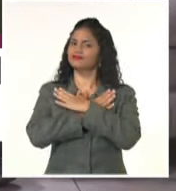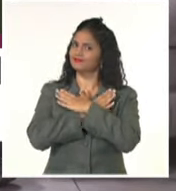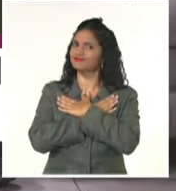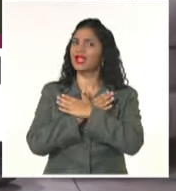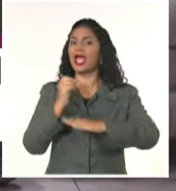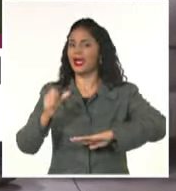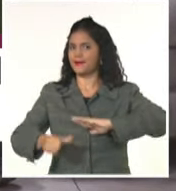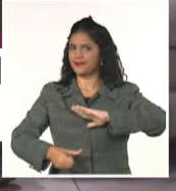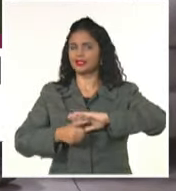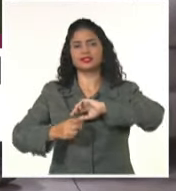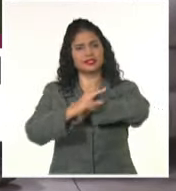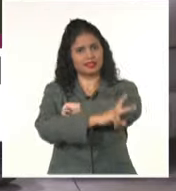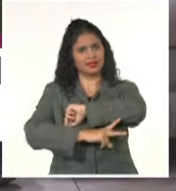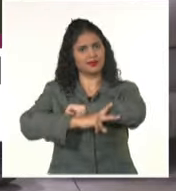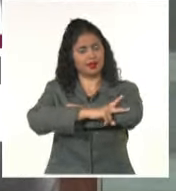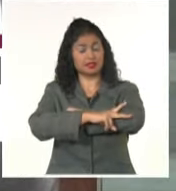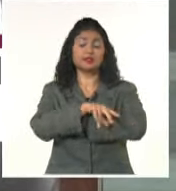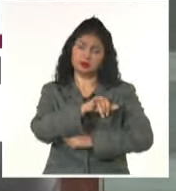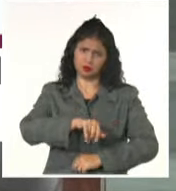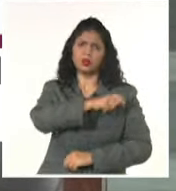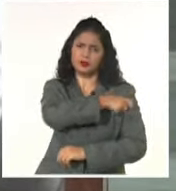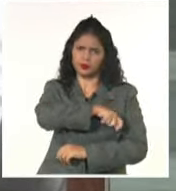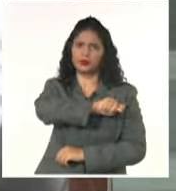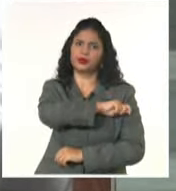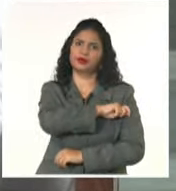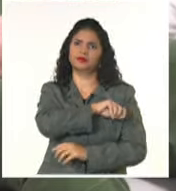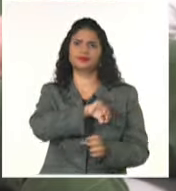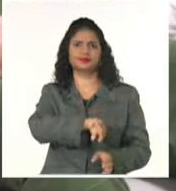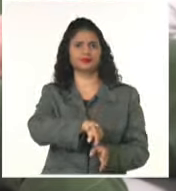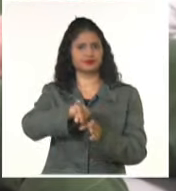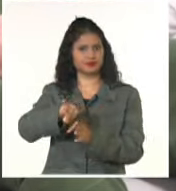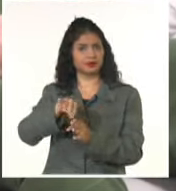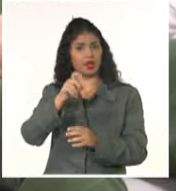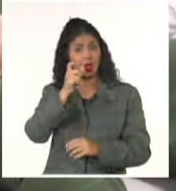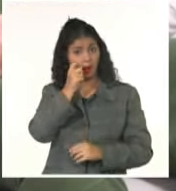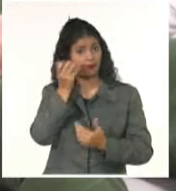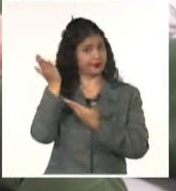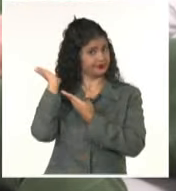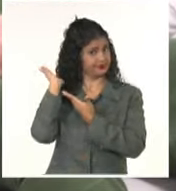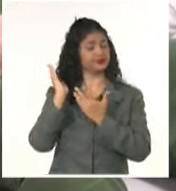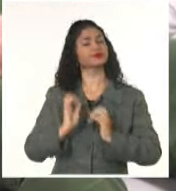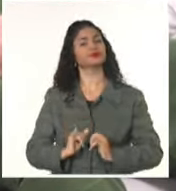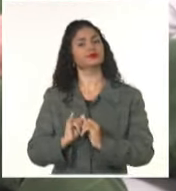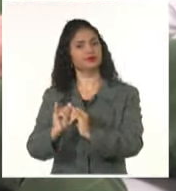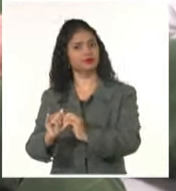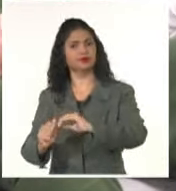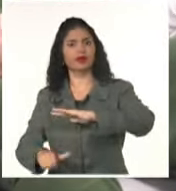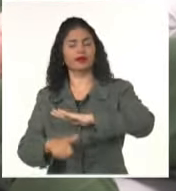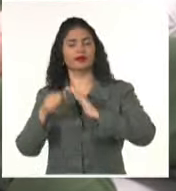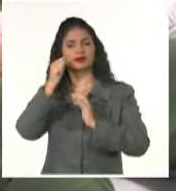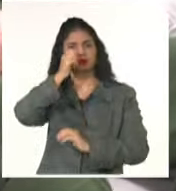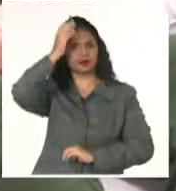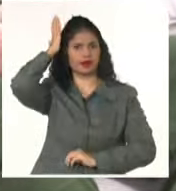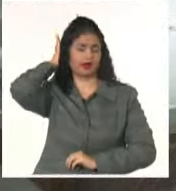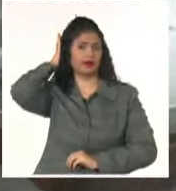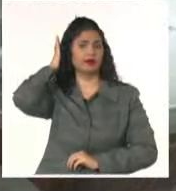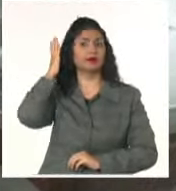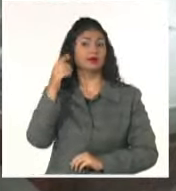y también del pueblo de Namibia. El dirigente namibio manifestó al mandatario cubano que